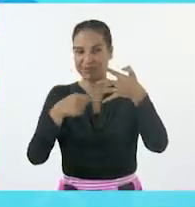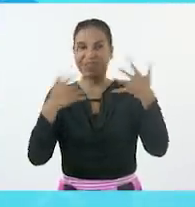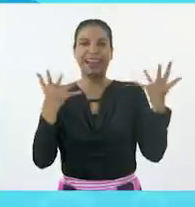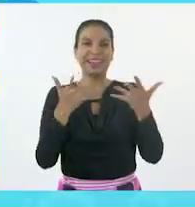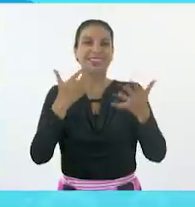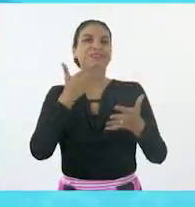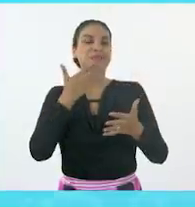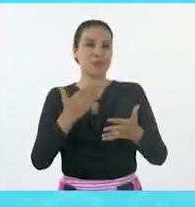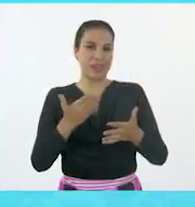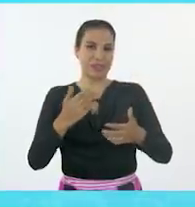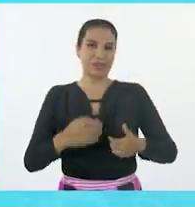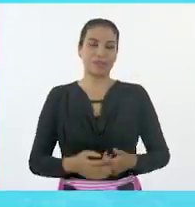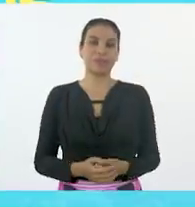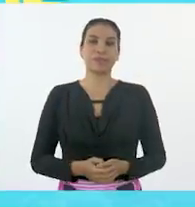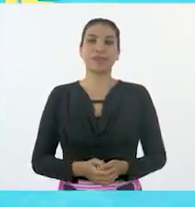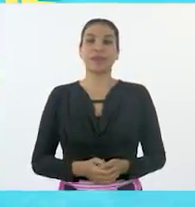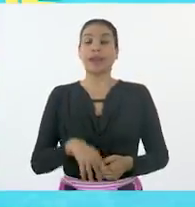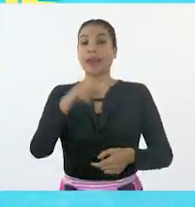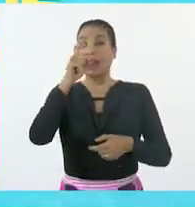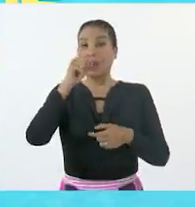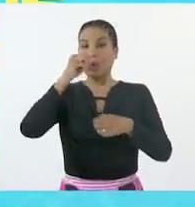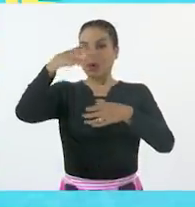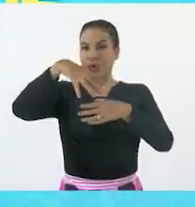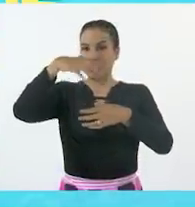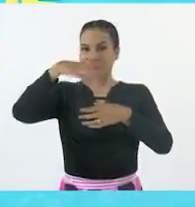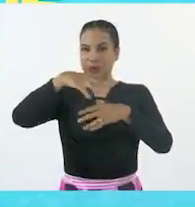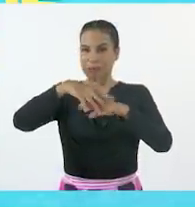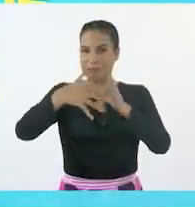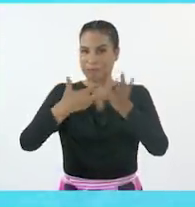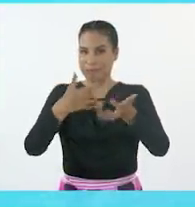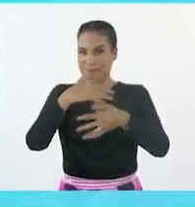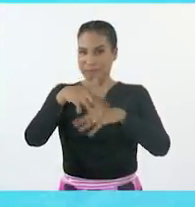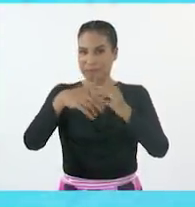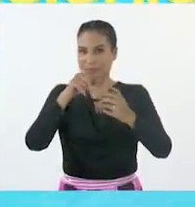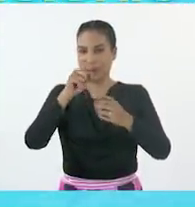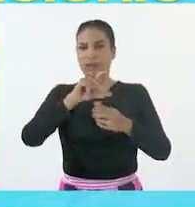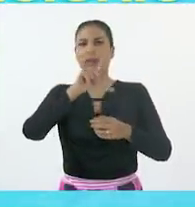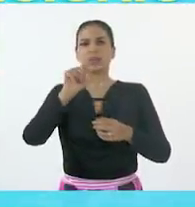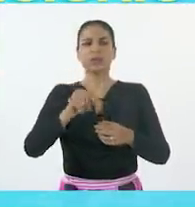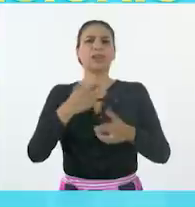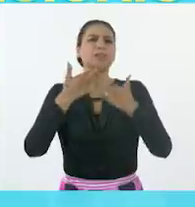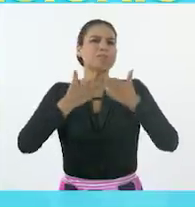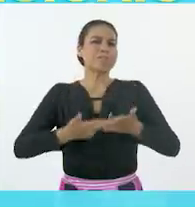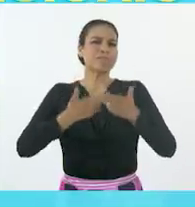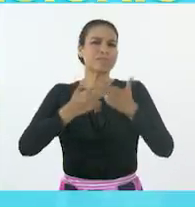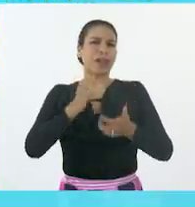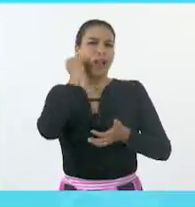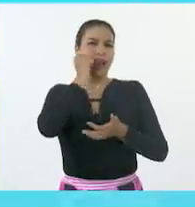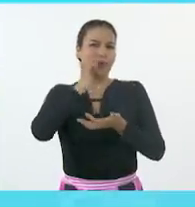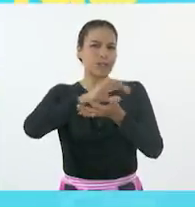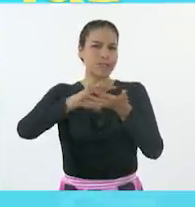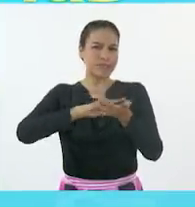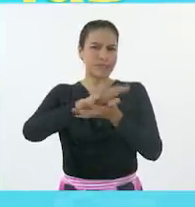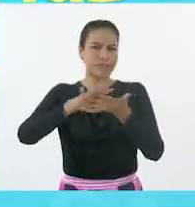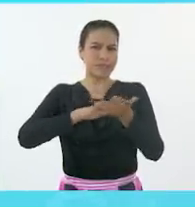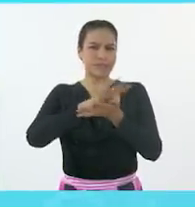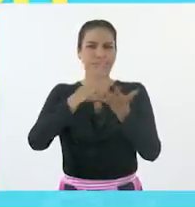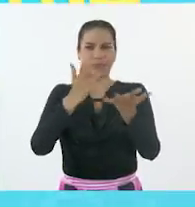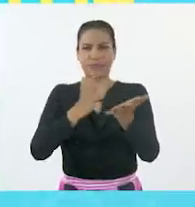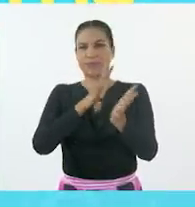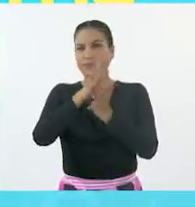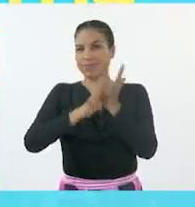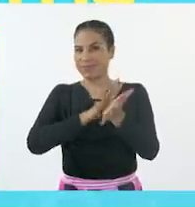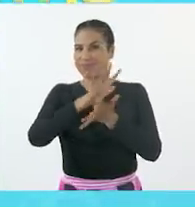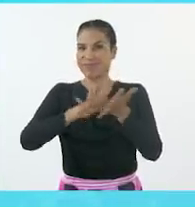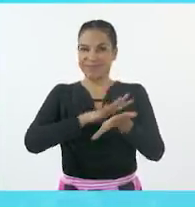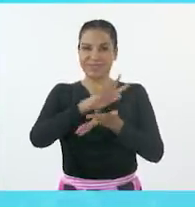hacerlo correctamente. Moja tus manos. Usa suficiente jabón. Frota tus palmas una